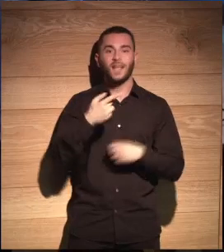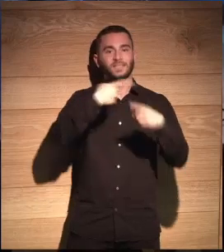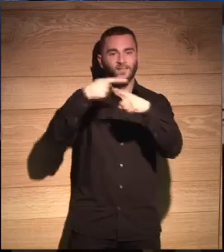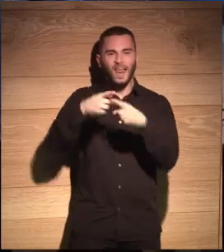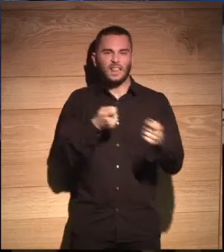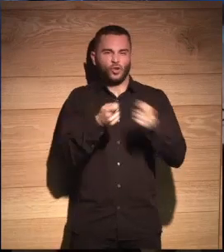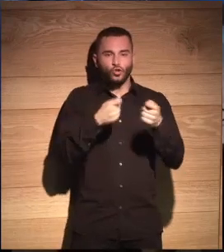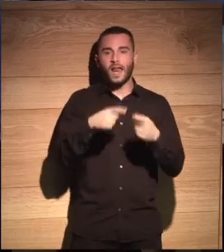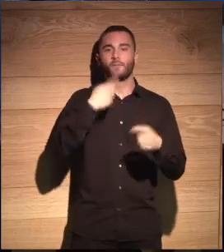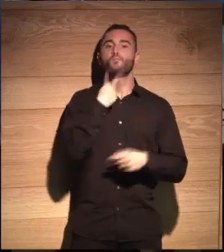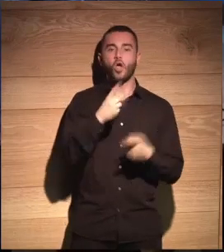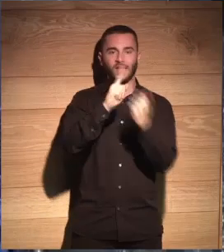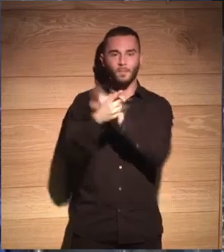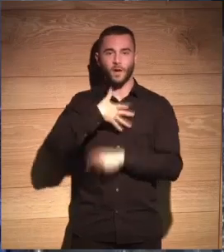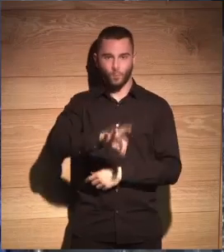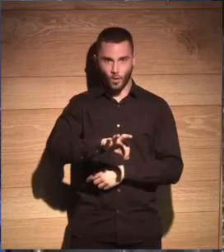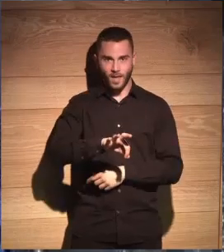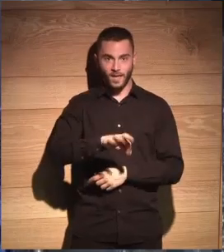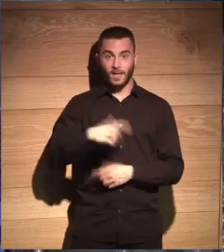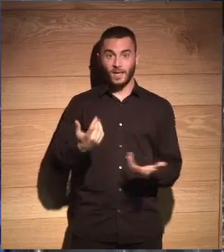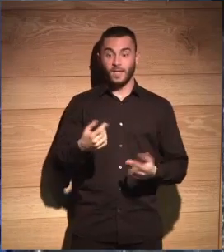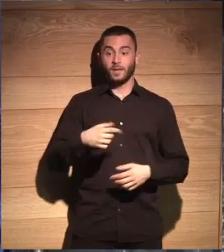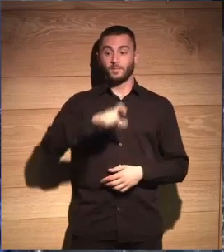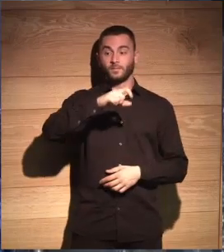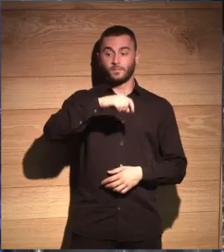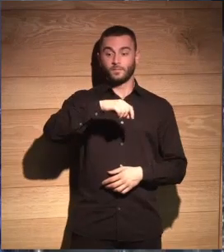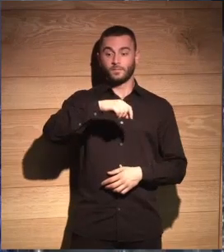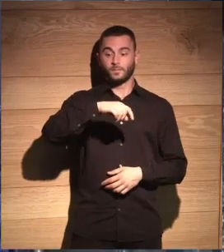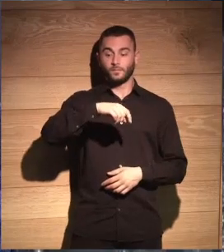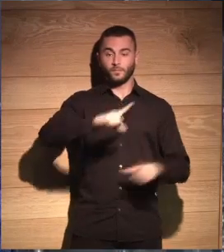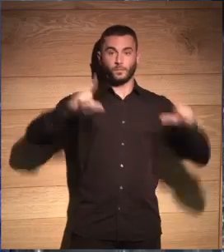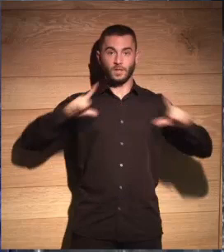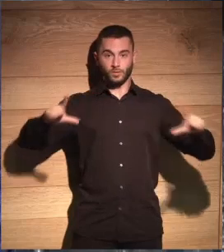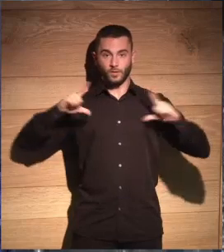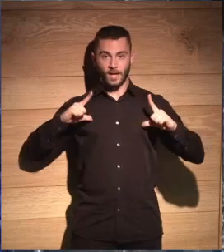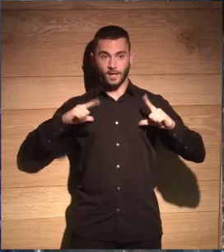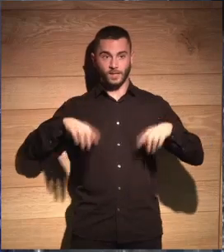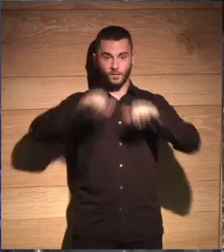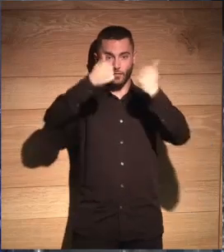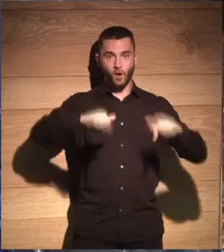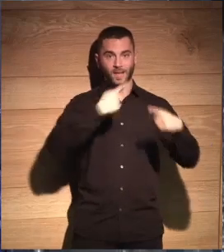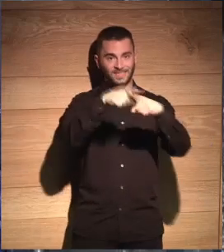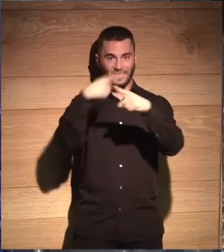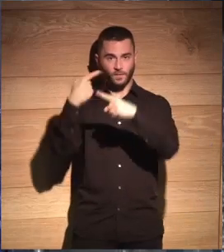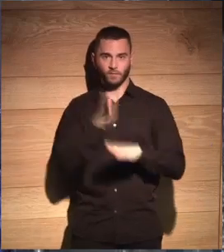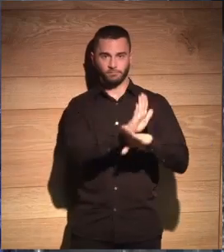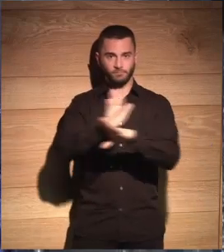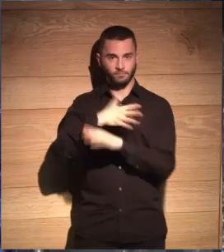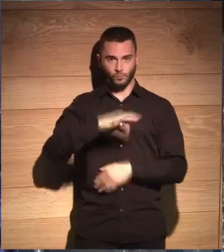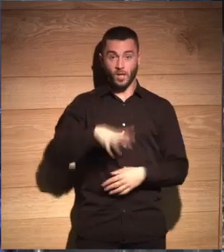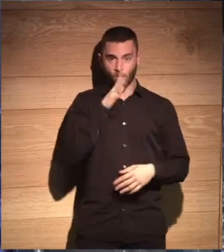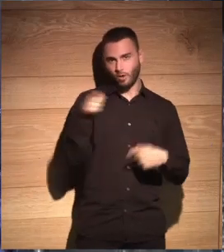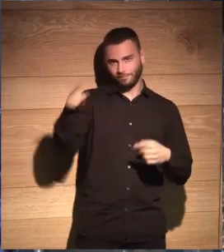varias voces y de interpretar también los personajes de maneras diferentes. Son profesionales y buenos. Y